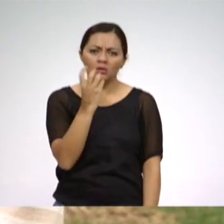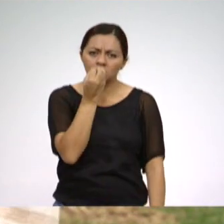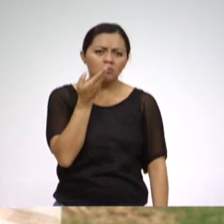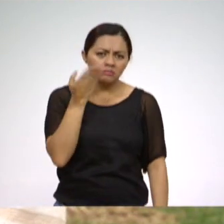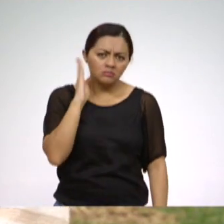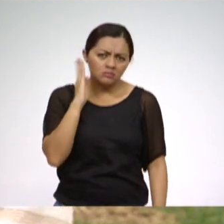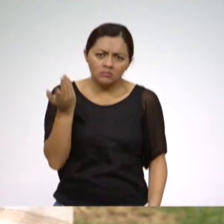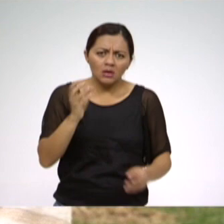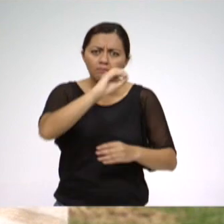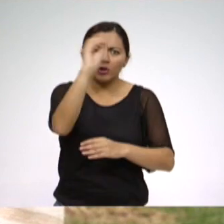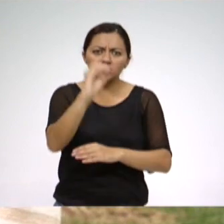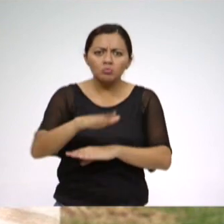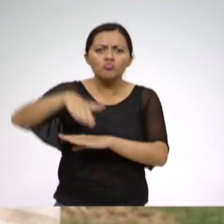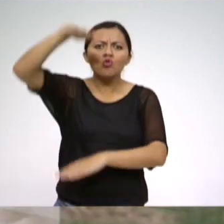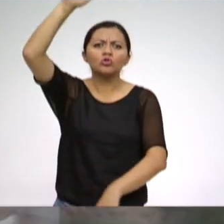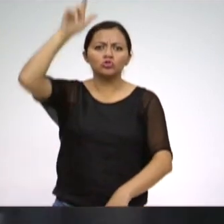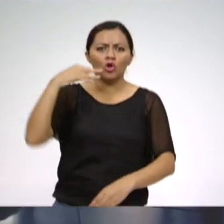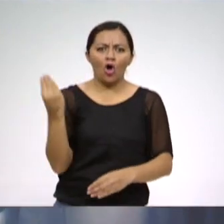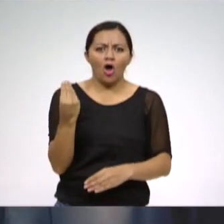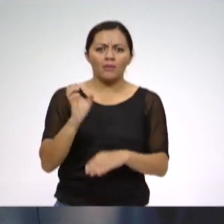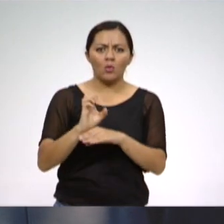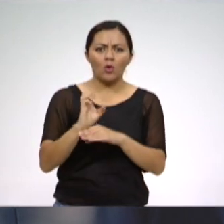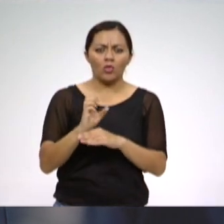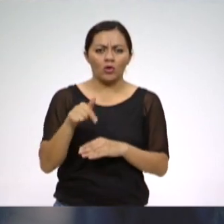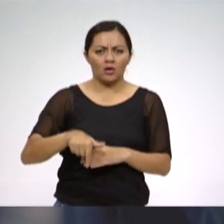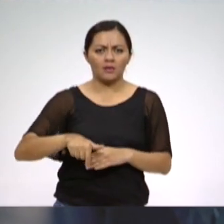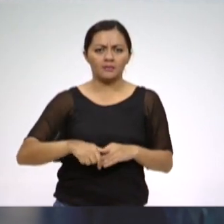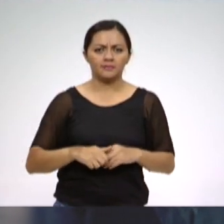tasa alta de embarazos jóvenes.